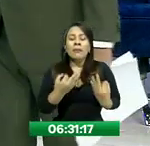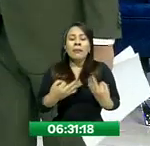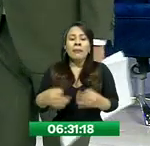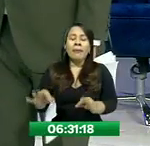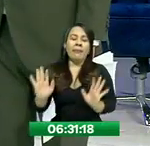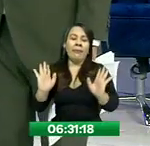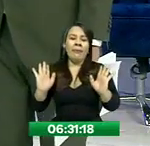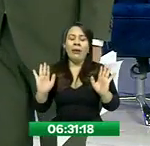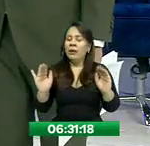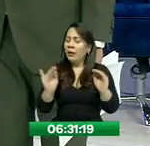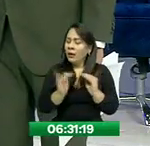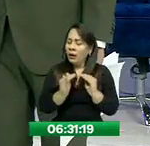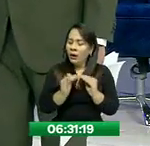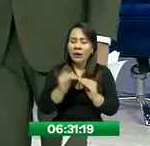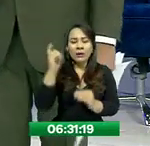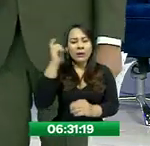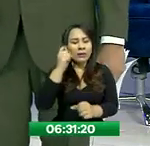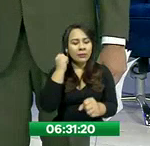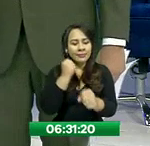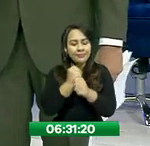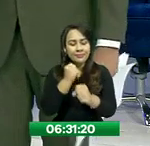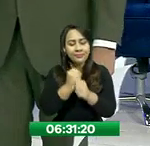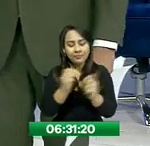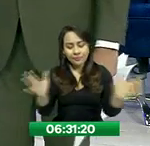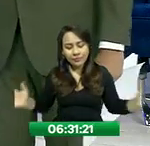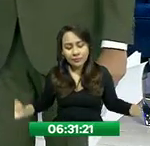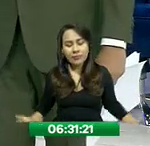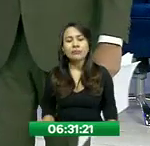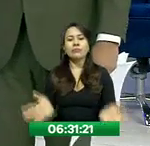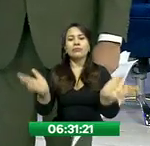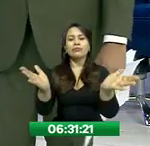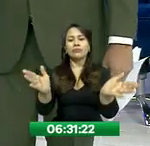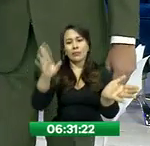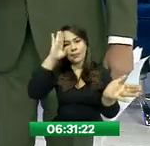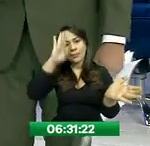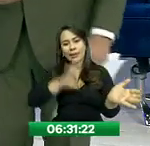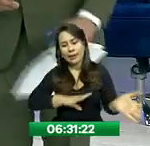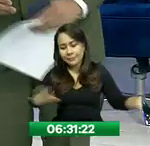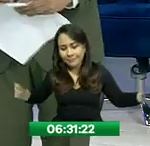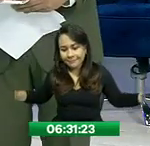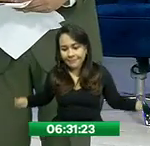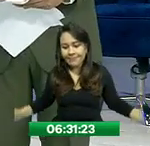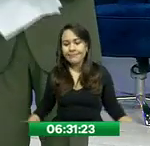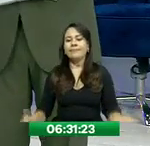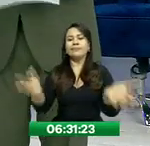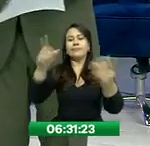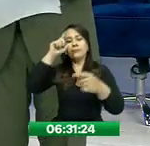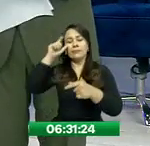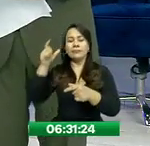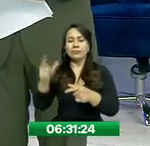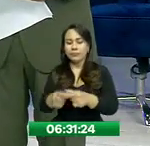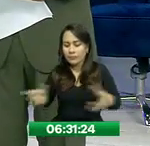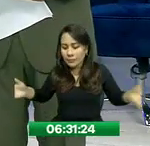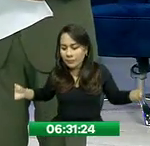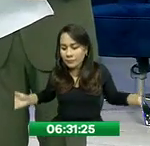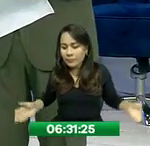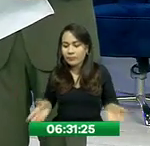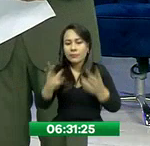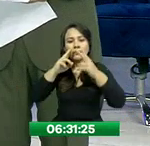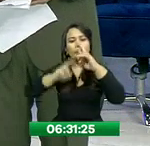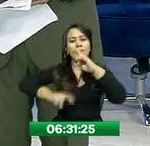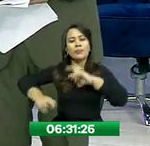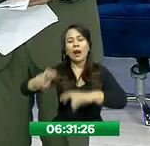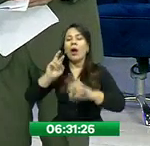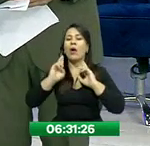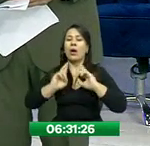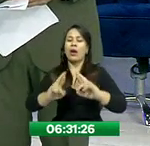sancionar a esta persona. Igual tiene que ser sancionada. Así es. Así que esperemos que las investigaciones den lo más pronto posible los